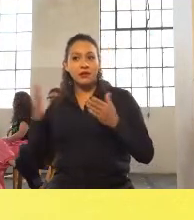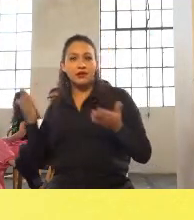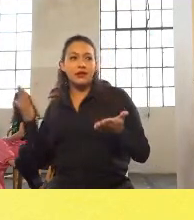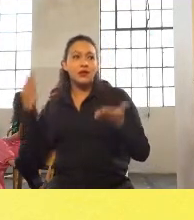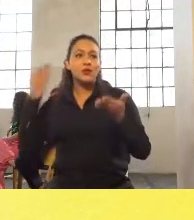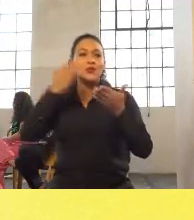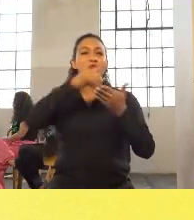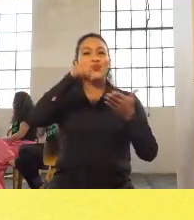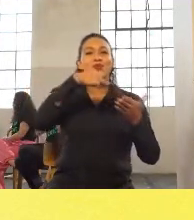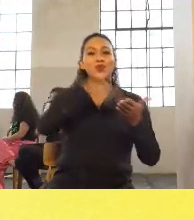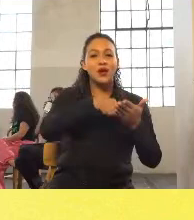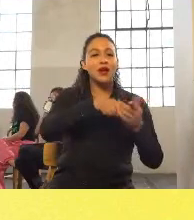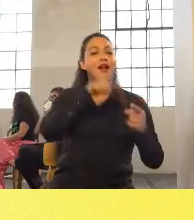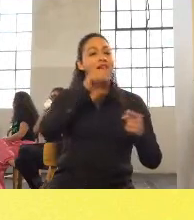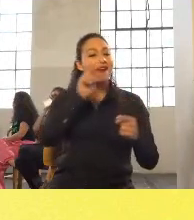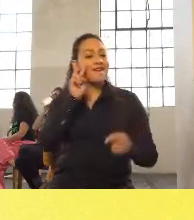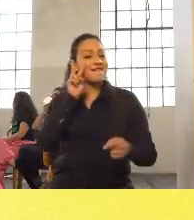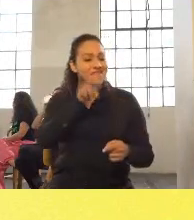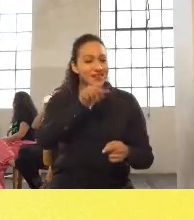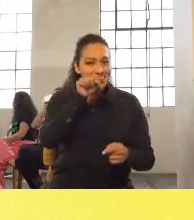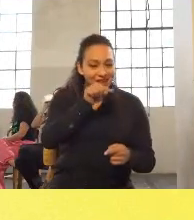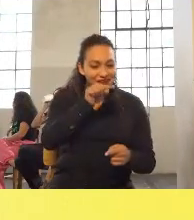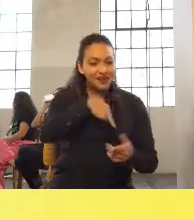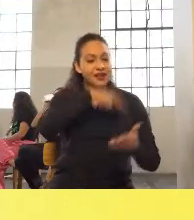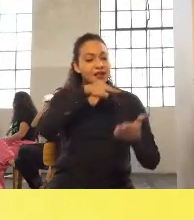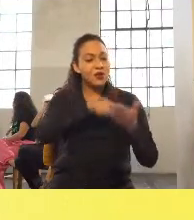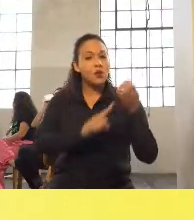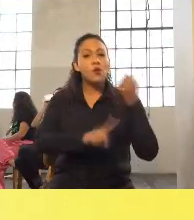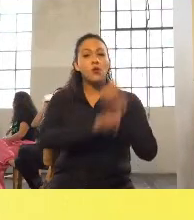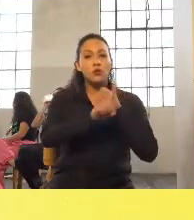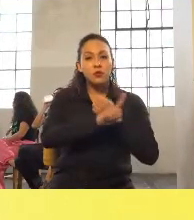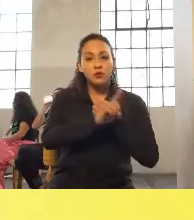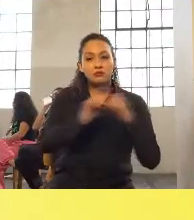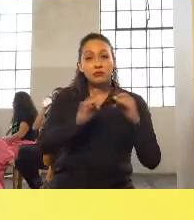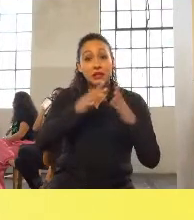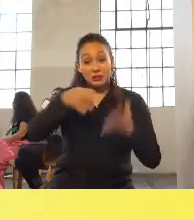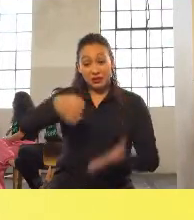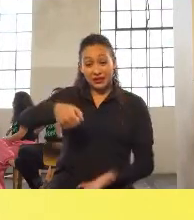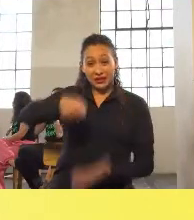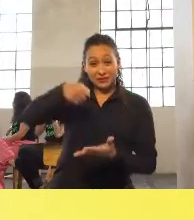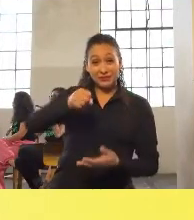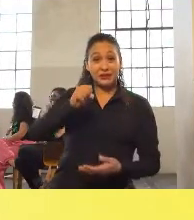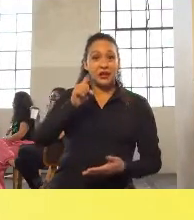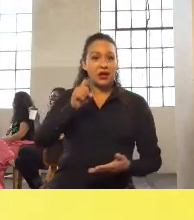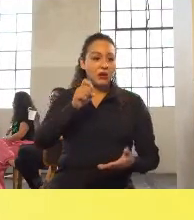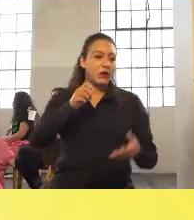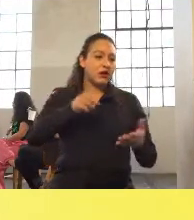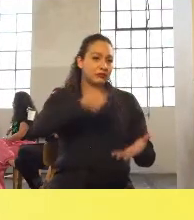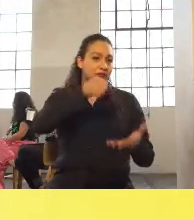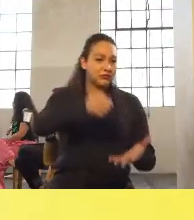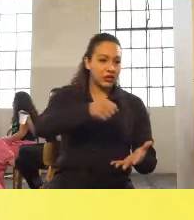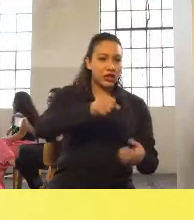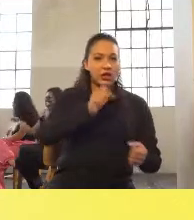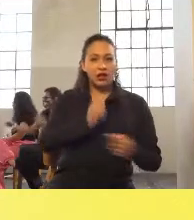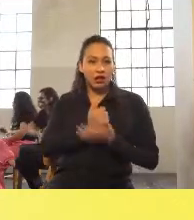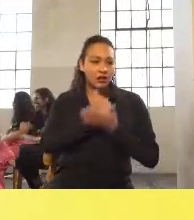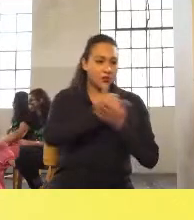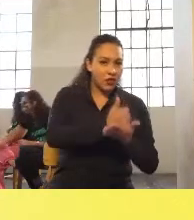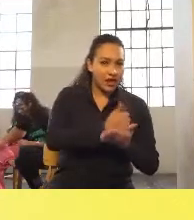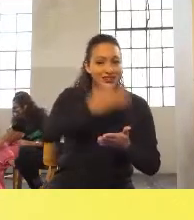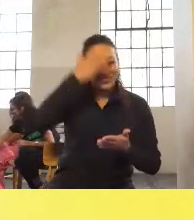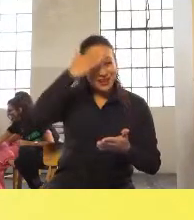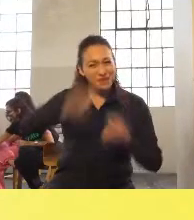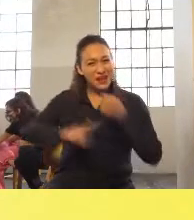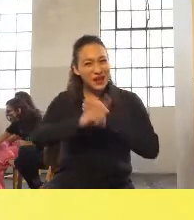la problemática, viviendo ahí, ¿no? Bañándose con cubetas durante un año y comiendo nada más que camotes, con tal de entender por qué es